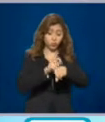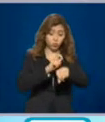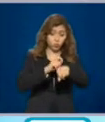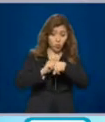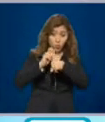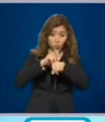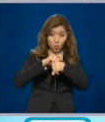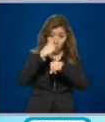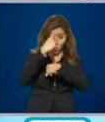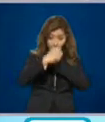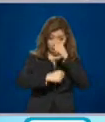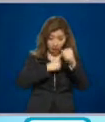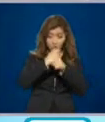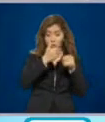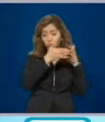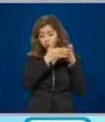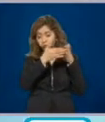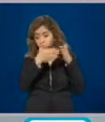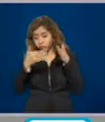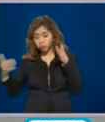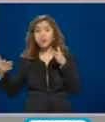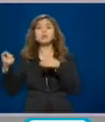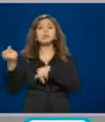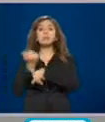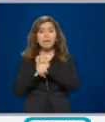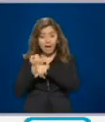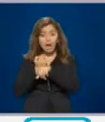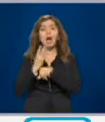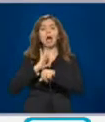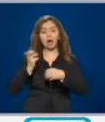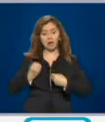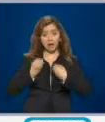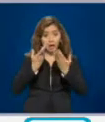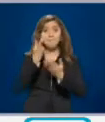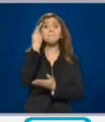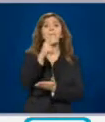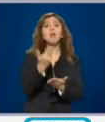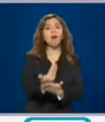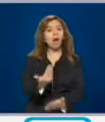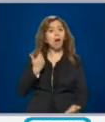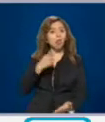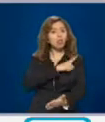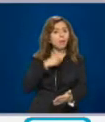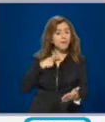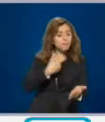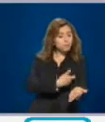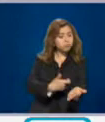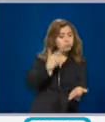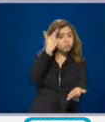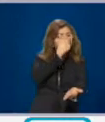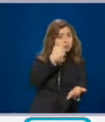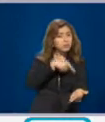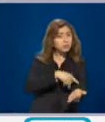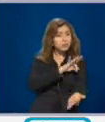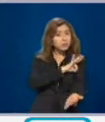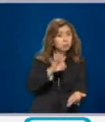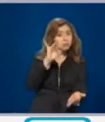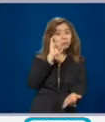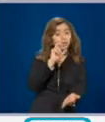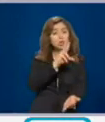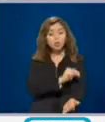se practiquen pruebas que demuestren que la calidad de la sangre es buena, que no hay procesos infecciosos. Pero ya se estableció un periodo de un